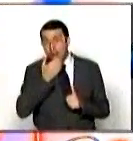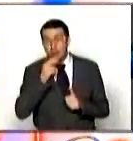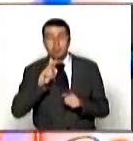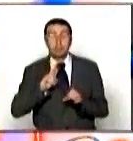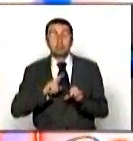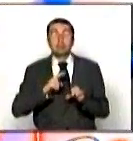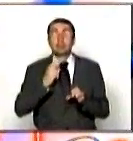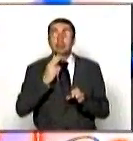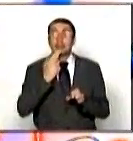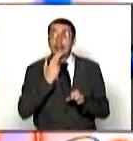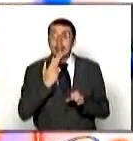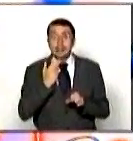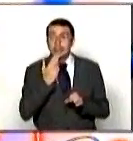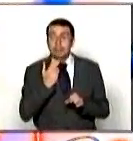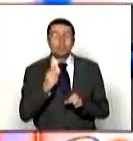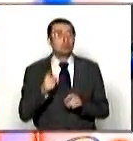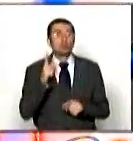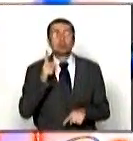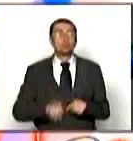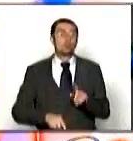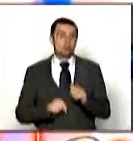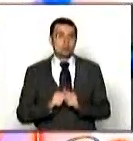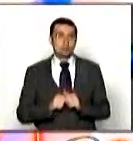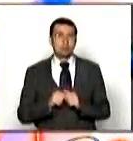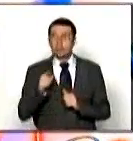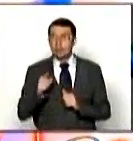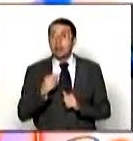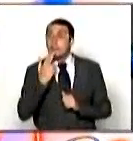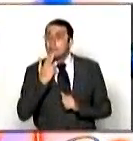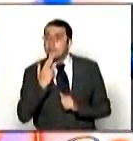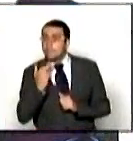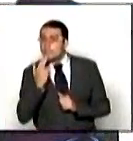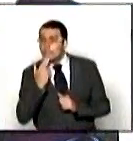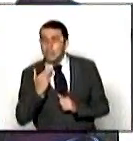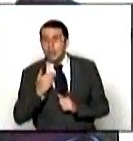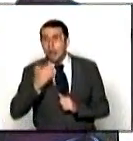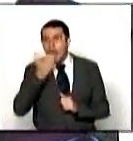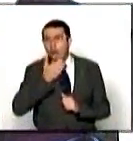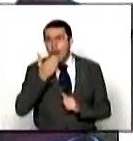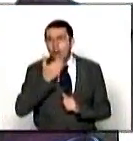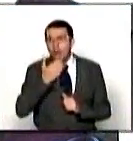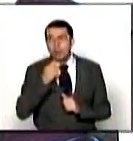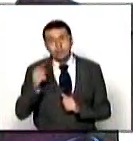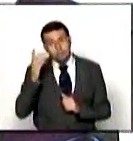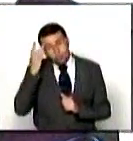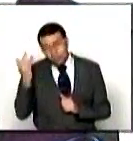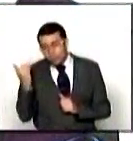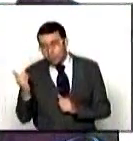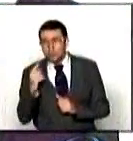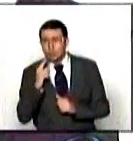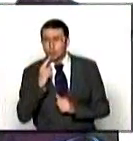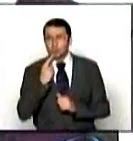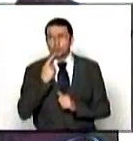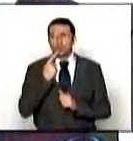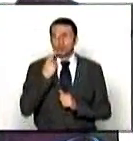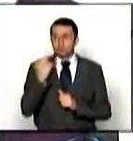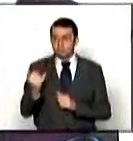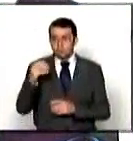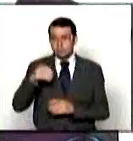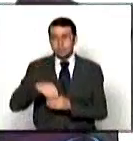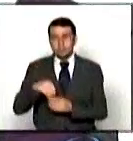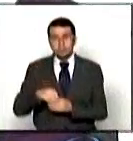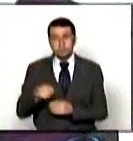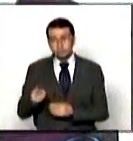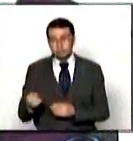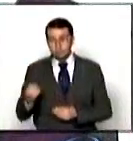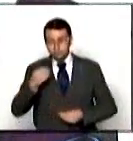los papis en casa cuando el niño está con gripa, no caliente la miel, porque cuando se calienta la miel se produce un ácido que es tánico y ese ácido lo que hace es producir acidosis